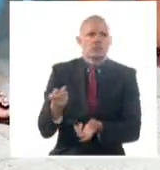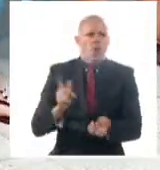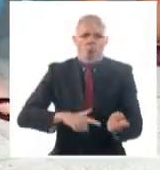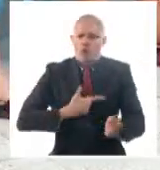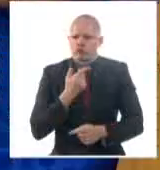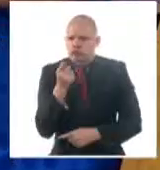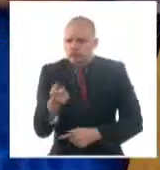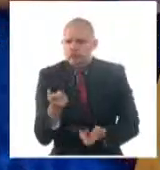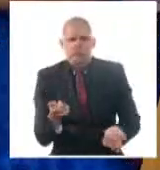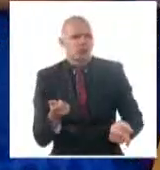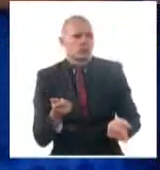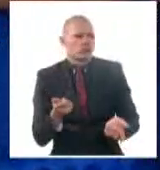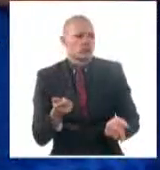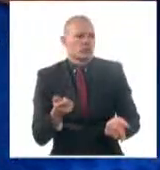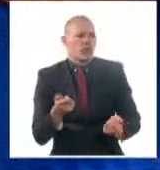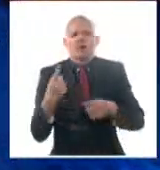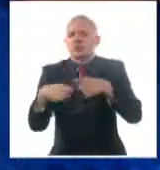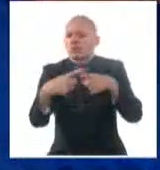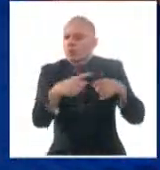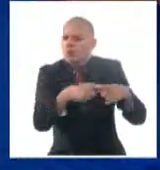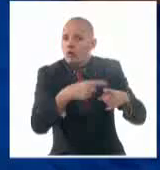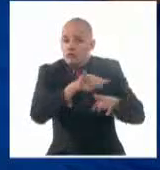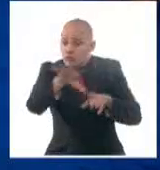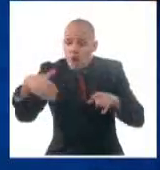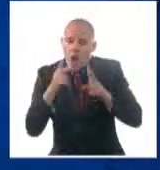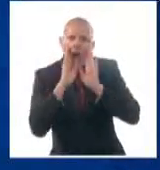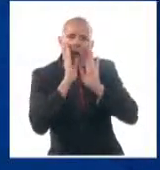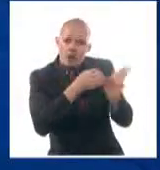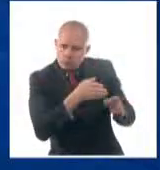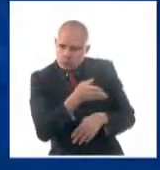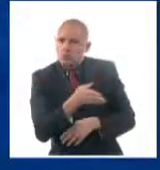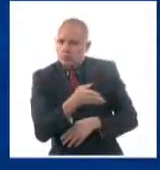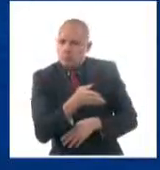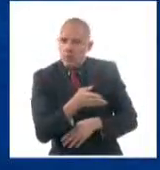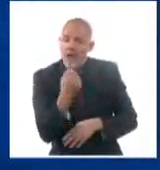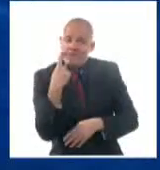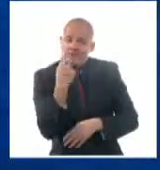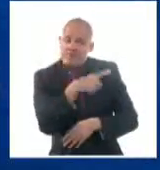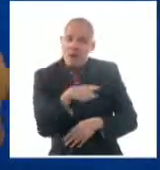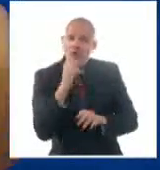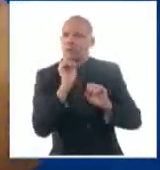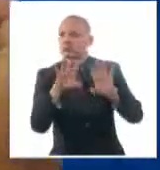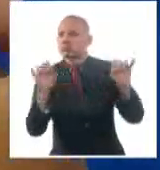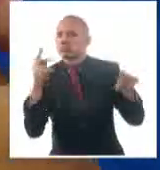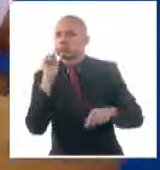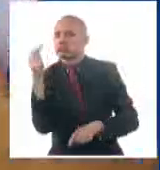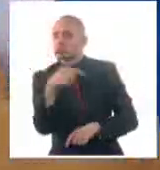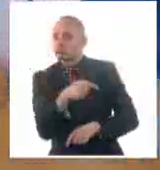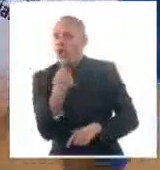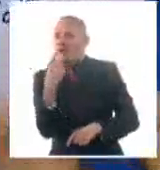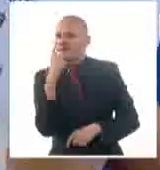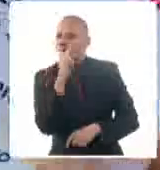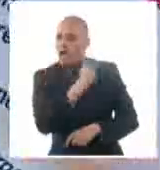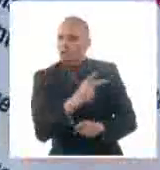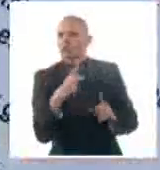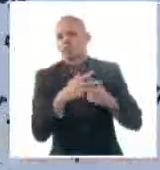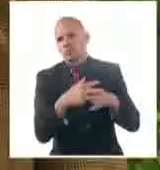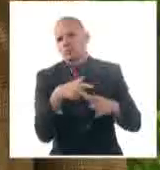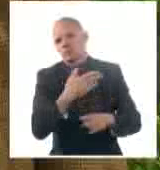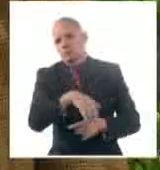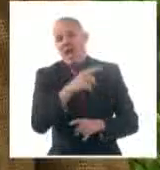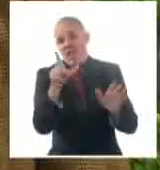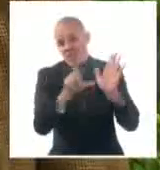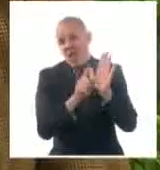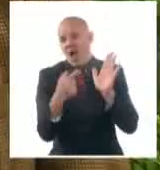la mirada territorial de este asunto, la visibilidad de este asunto, porque detrás, incluso el cumplimiento de las